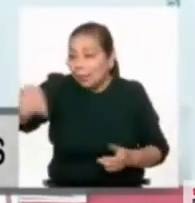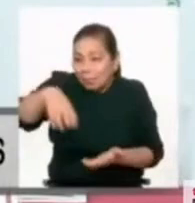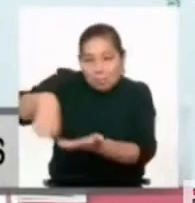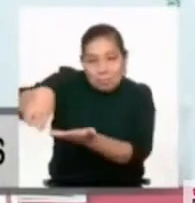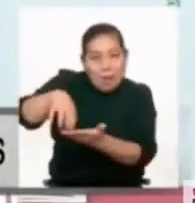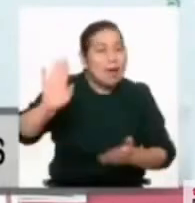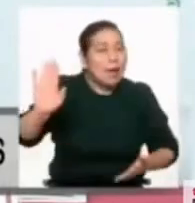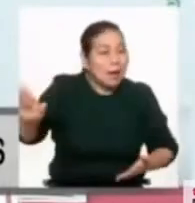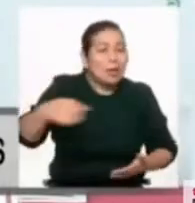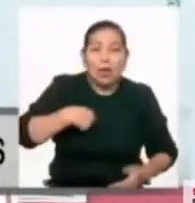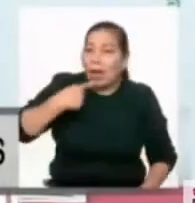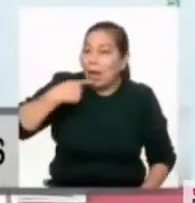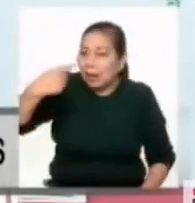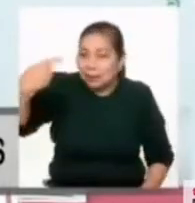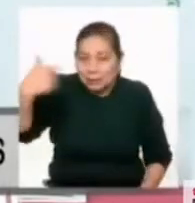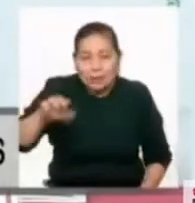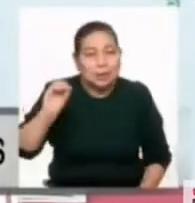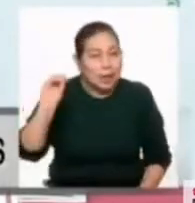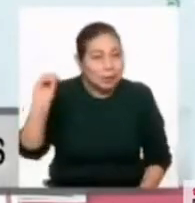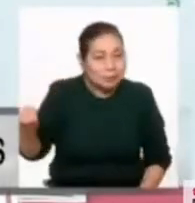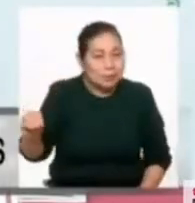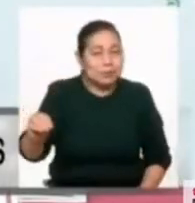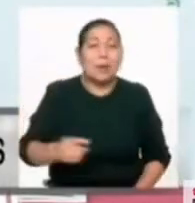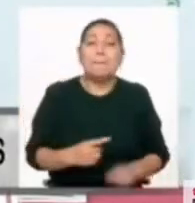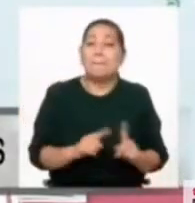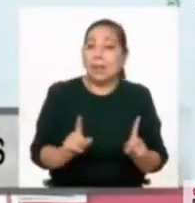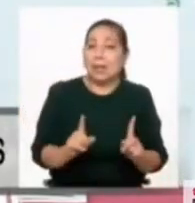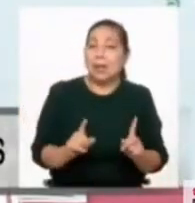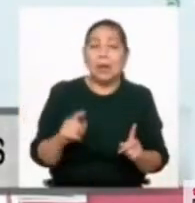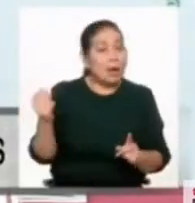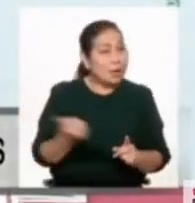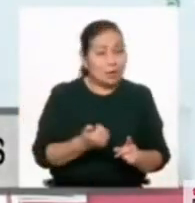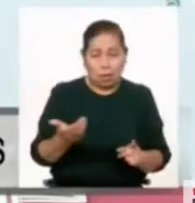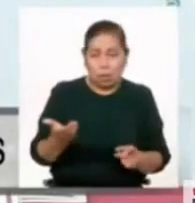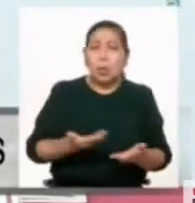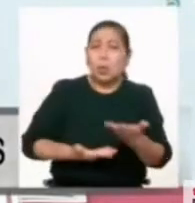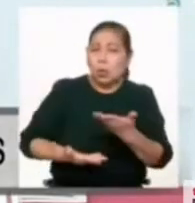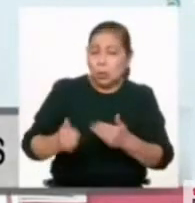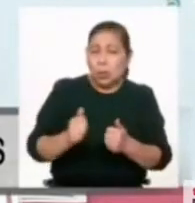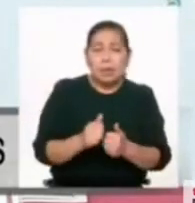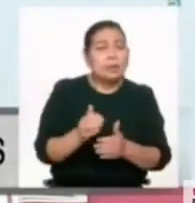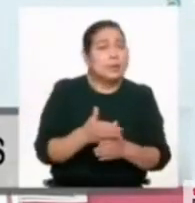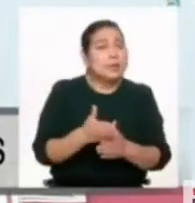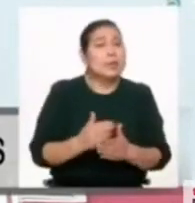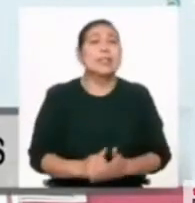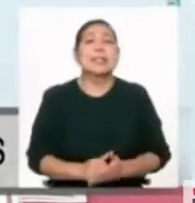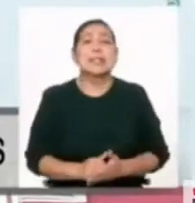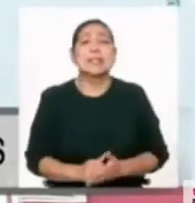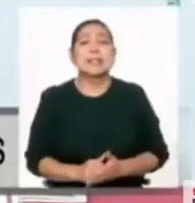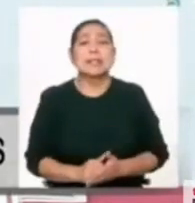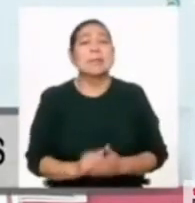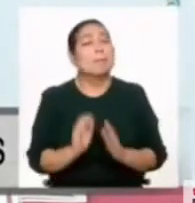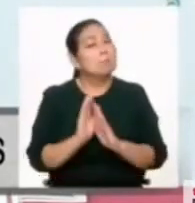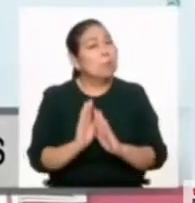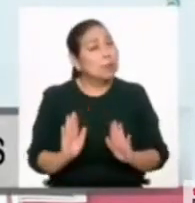¿no? El estado de emergencia se levanta inmediatamente que se recupere la